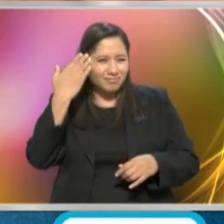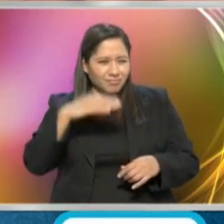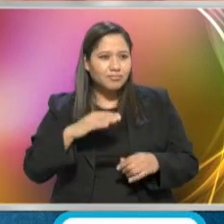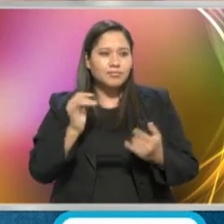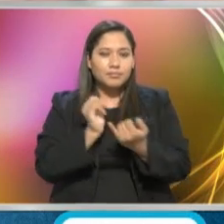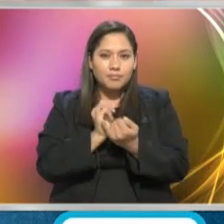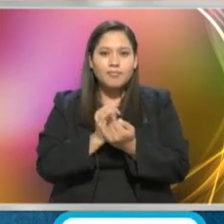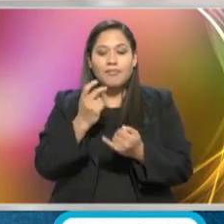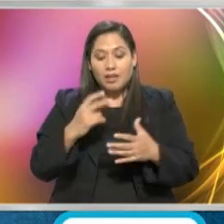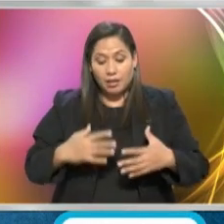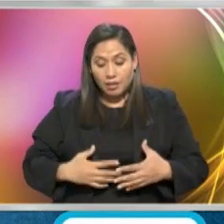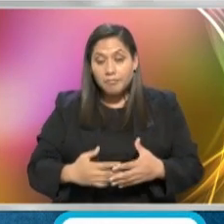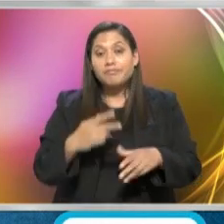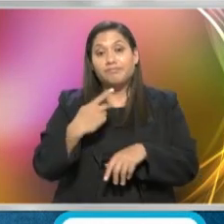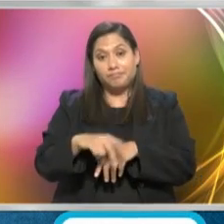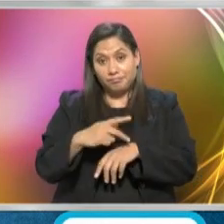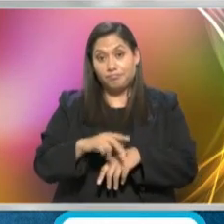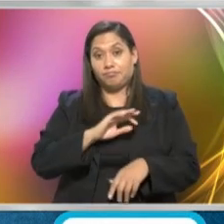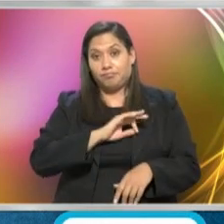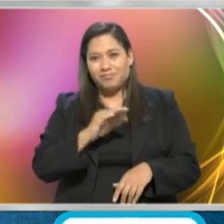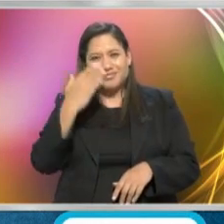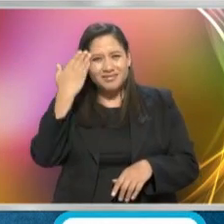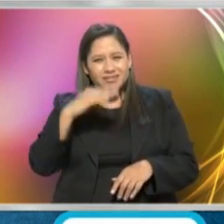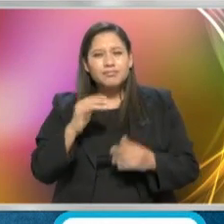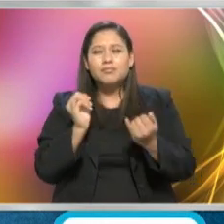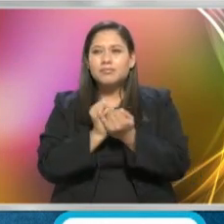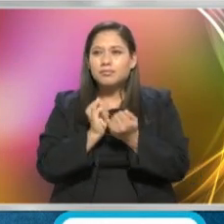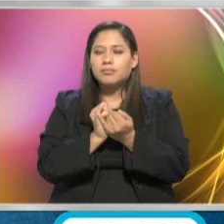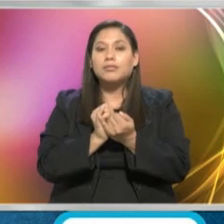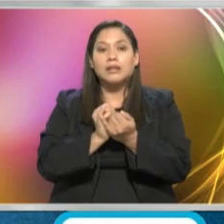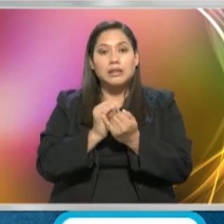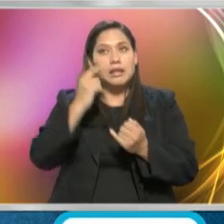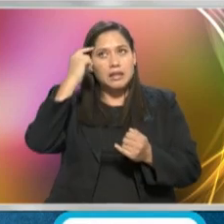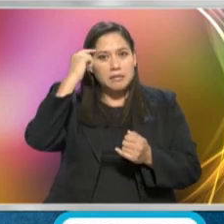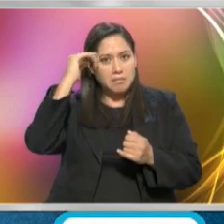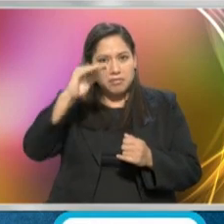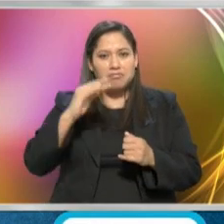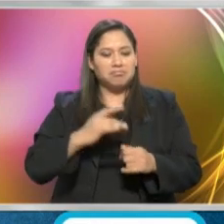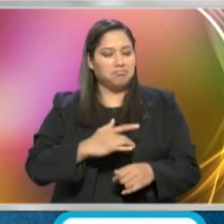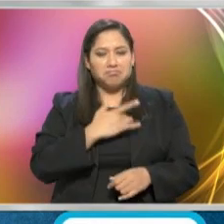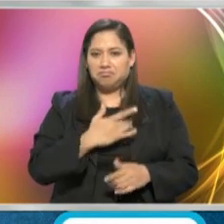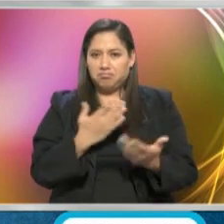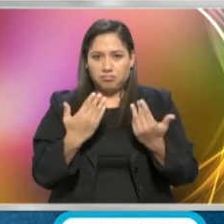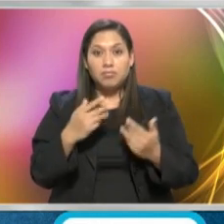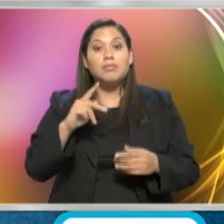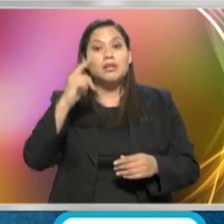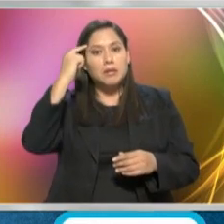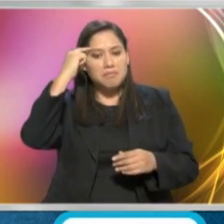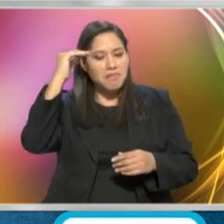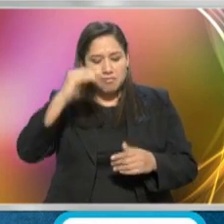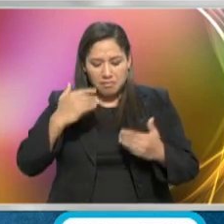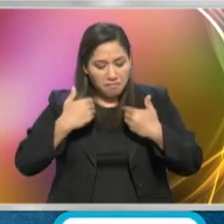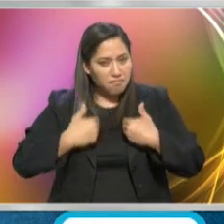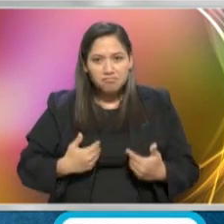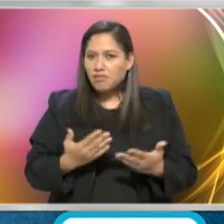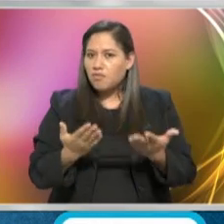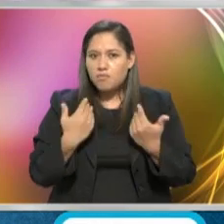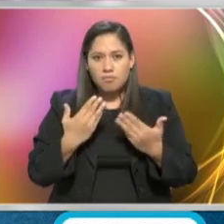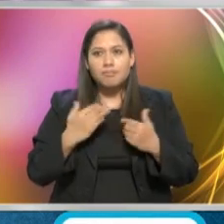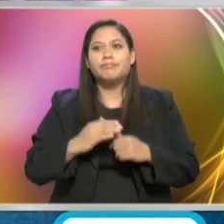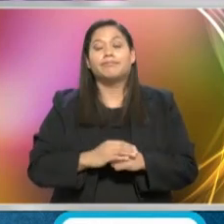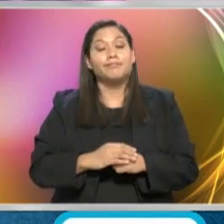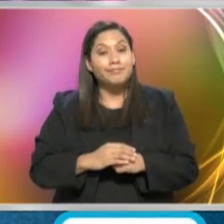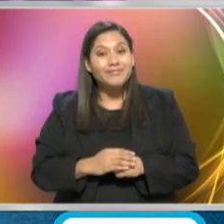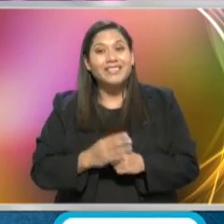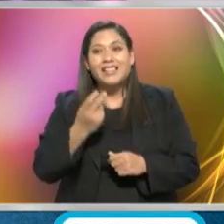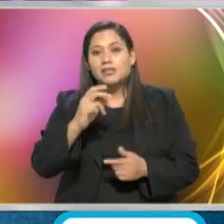tiene, ¿no? O sea, porque hablamos también, sí, de la inmadurez emocional, pero también de la inmadurez física. Yo creo que eso también es lo